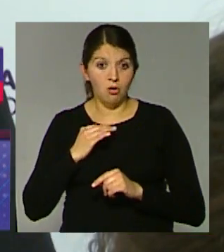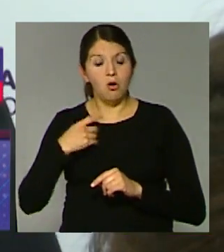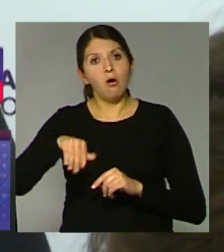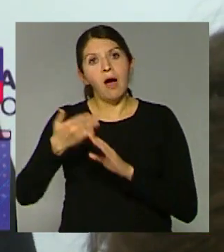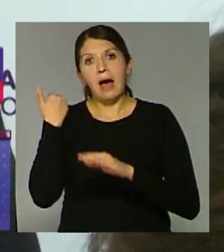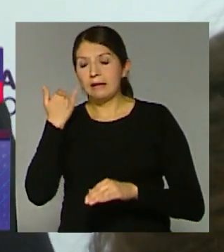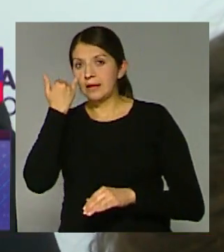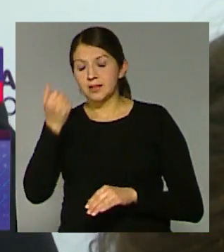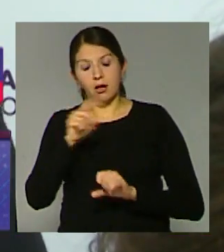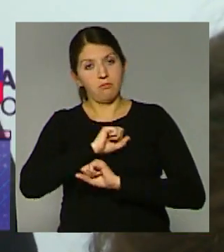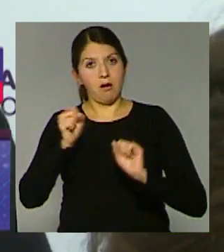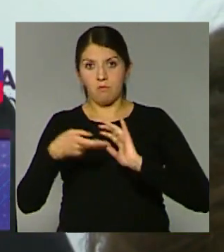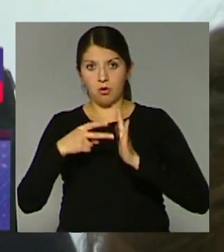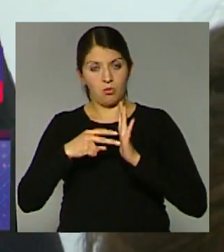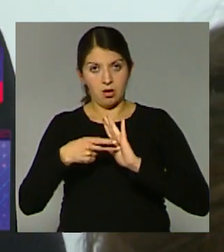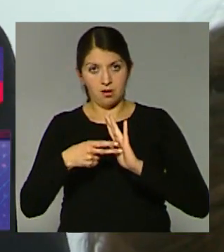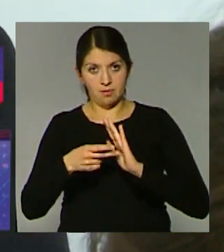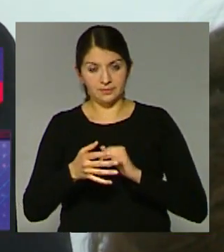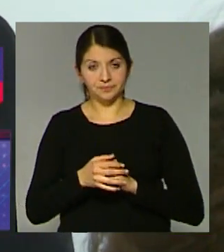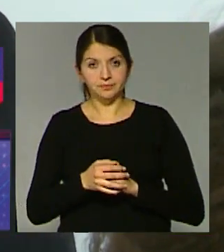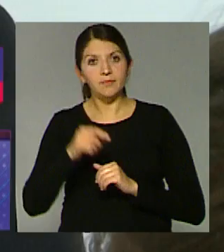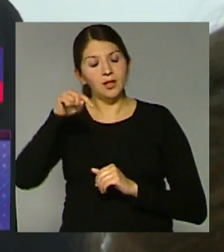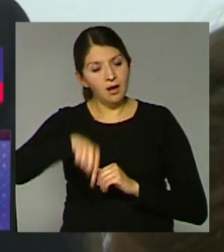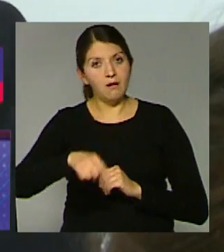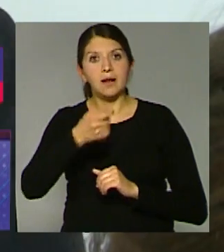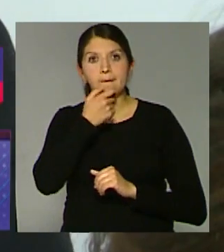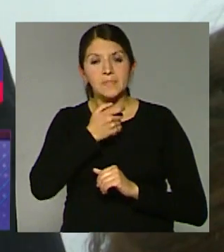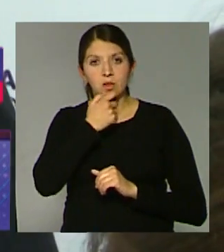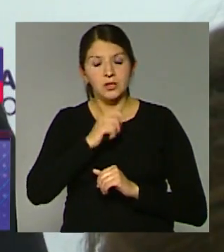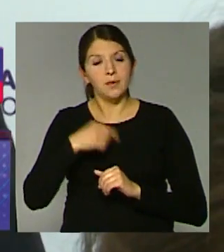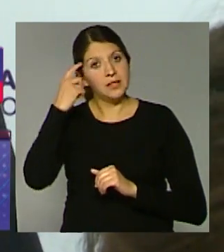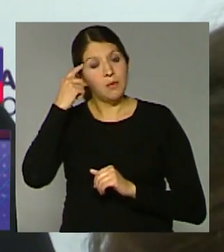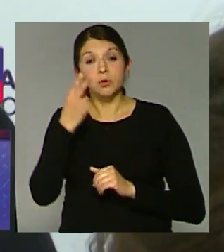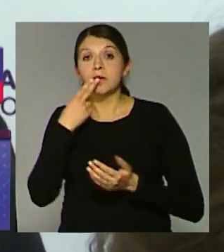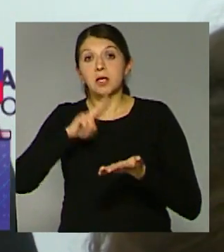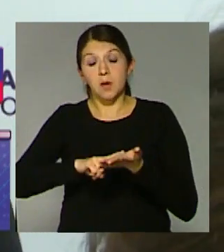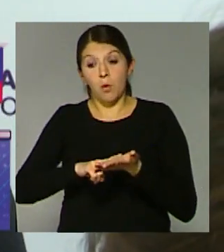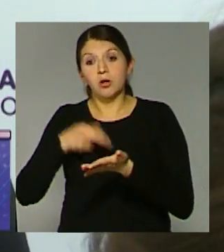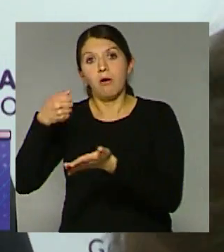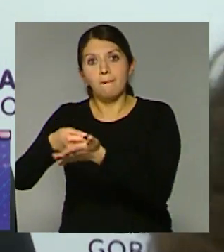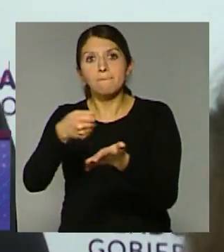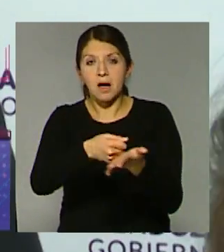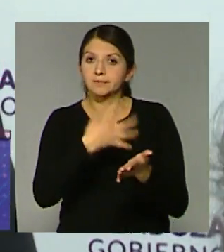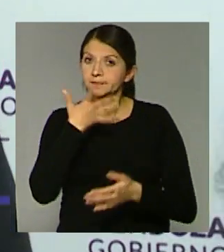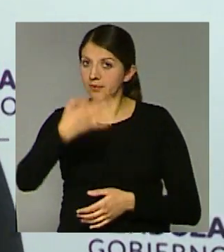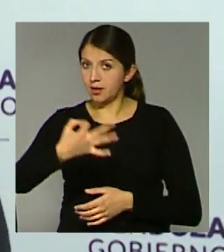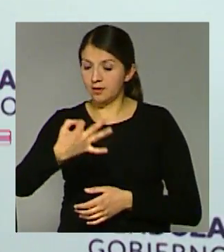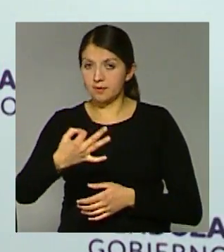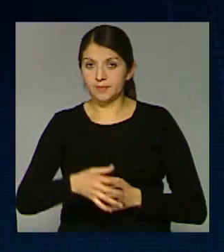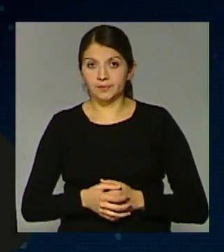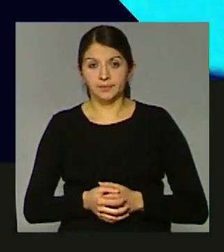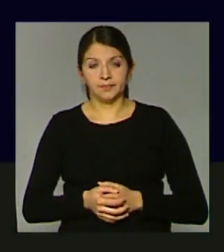tuvimos, que ya pasamos a lo argentino y que estamos tratando de absorber, que es pagar las tarifas que valen de verdad, o las verdaderas tarifas.